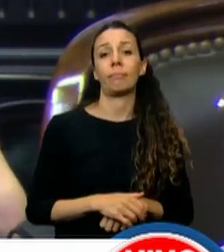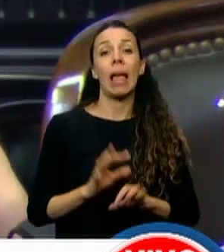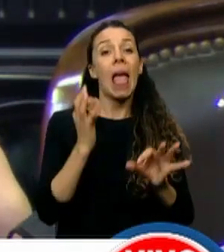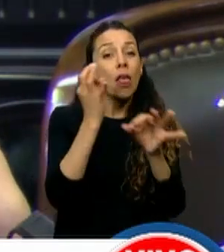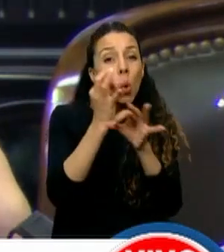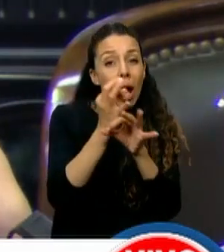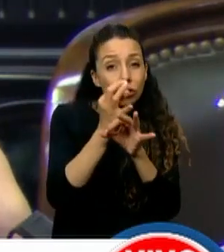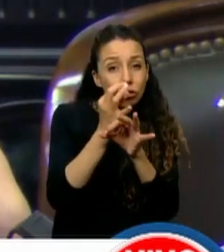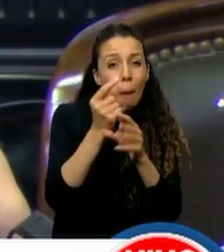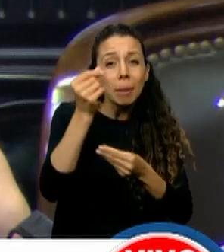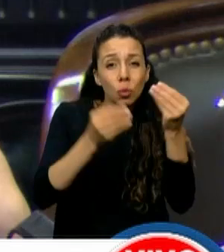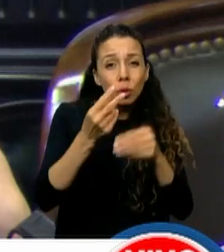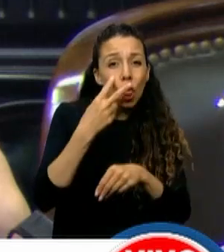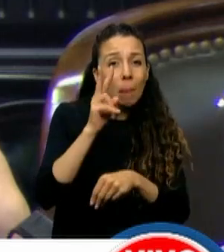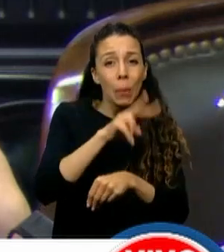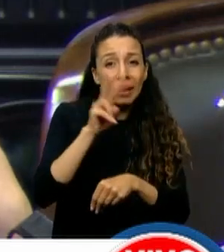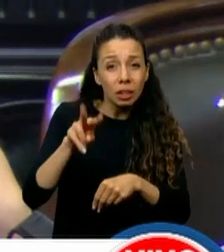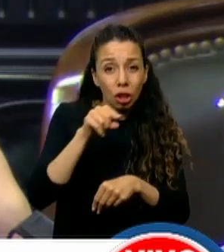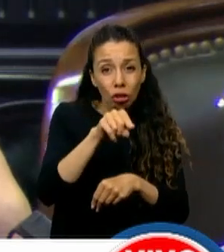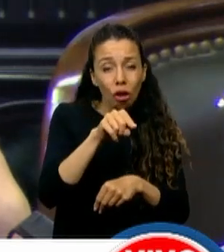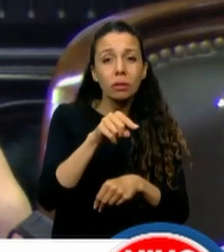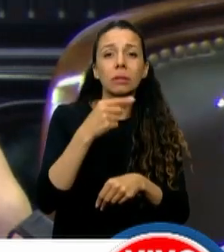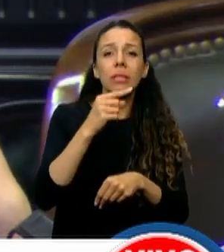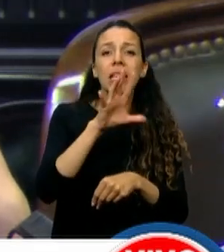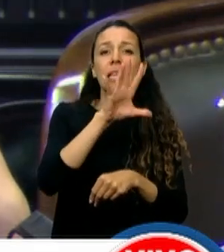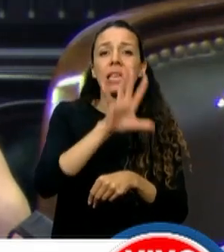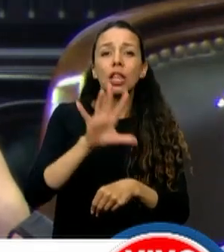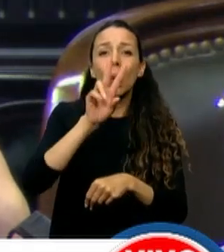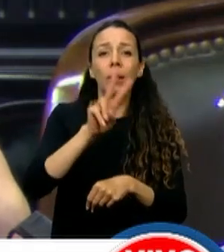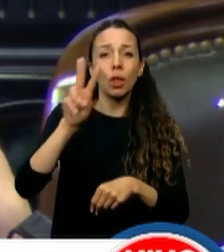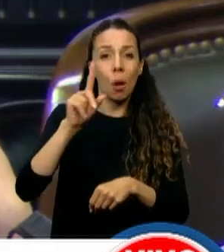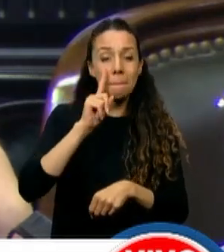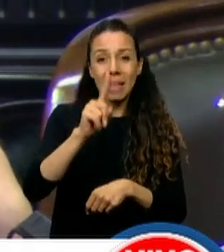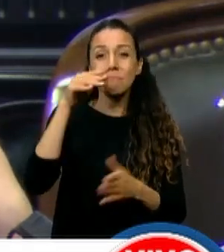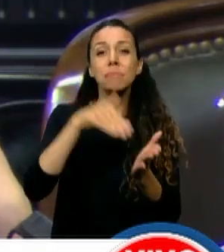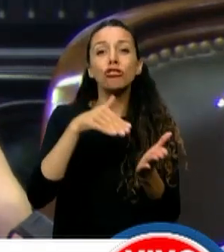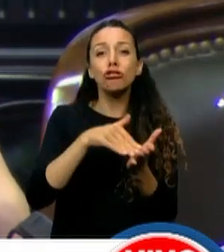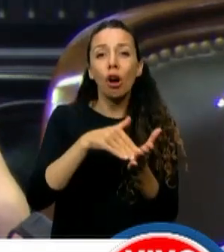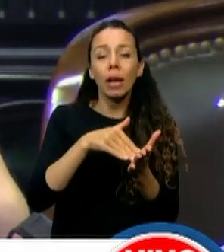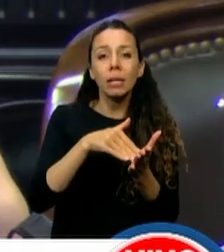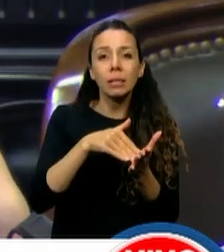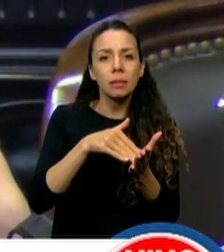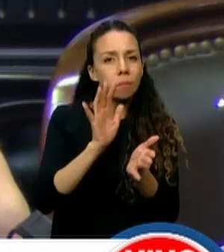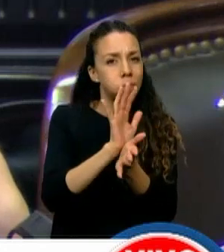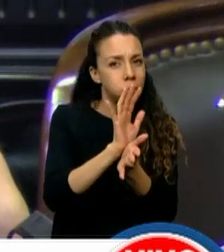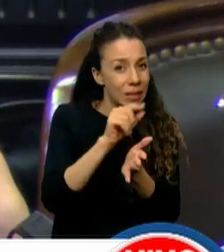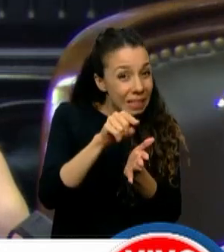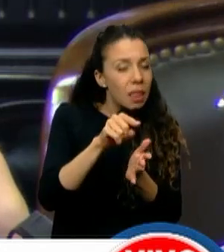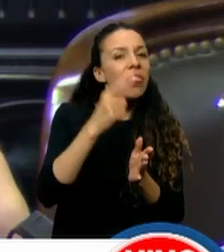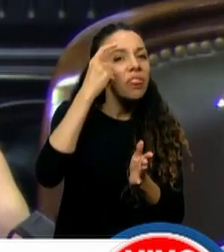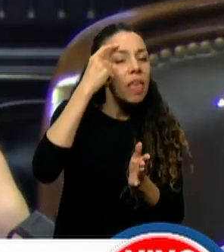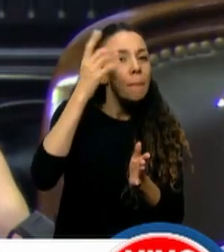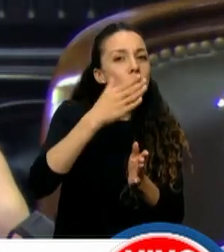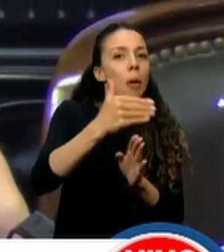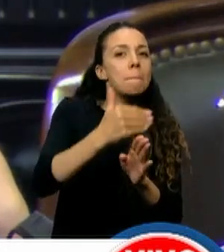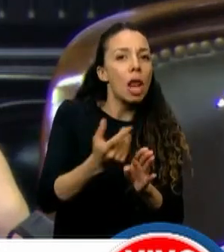año 2022 prevé gastos de 522 mil millones, 10% menos que este año.